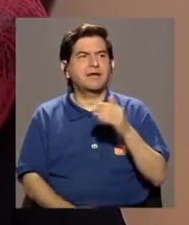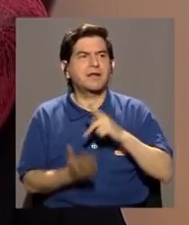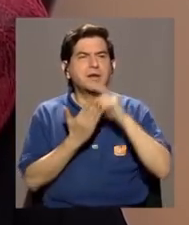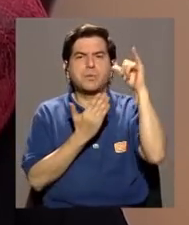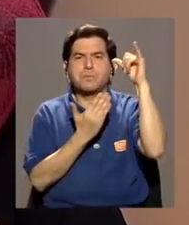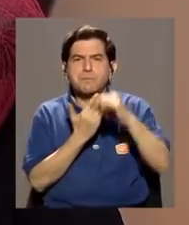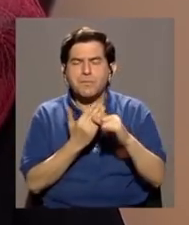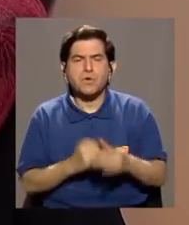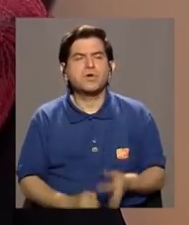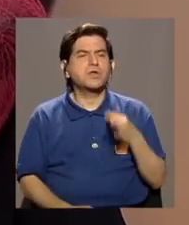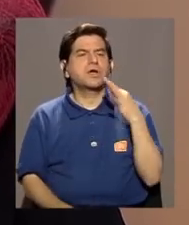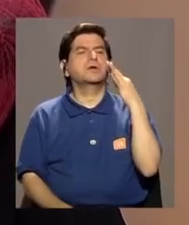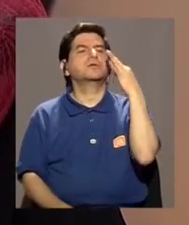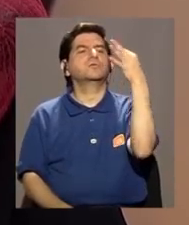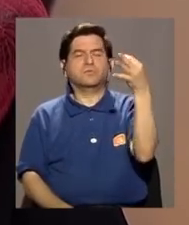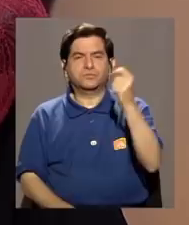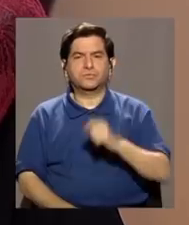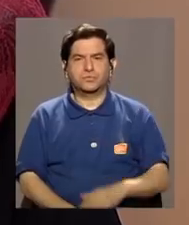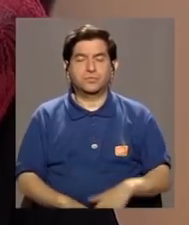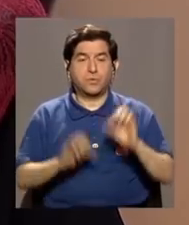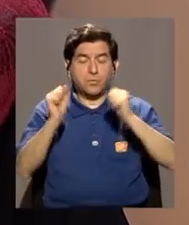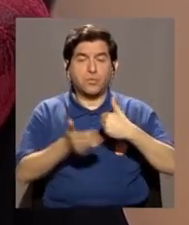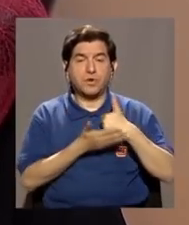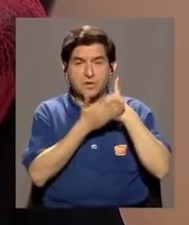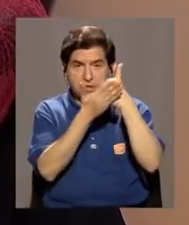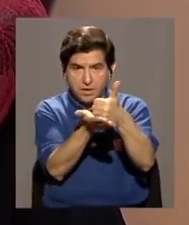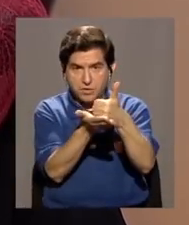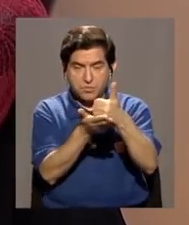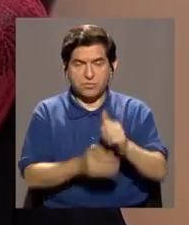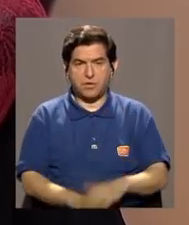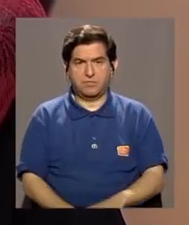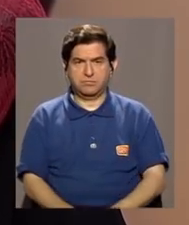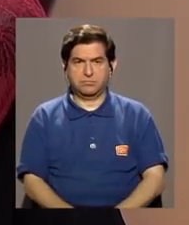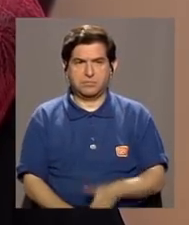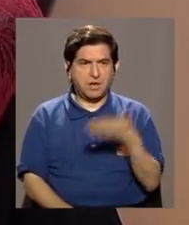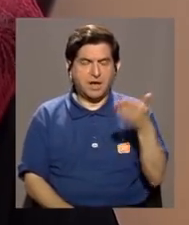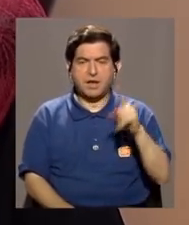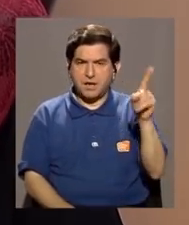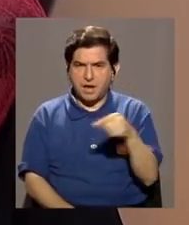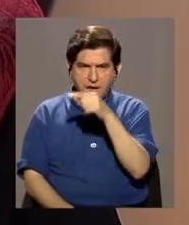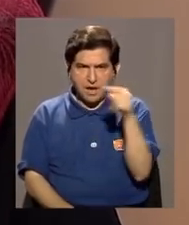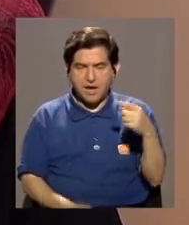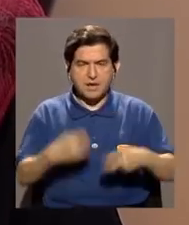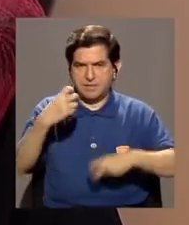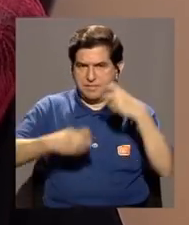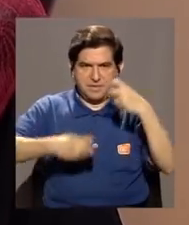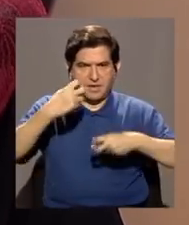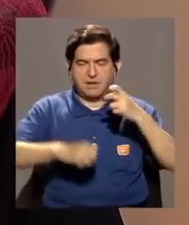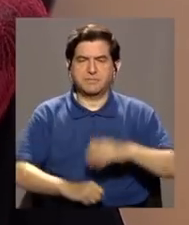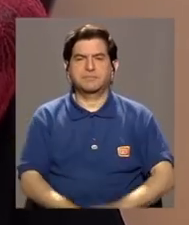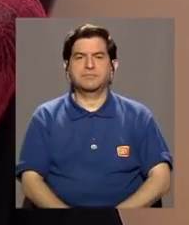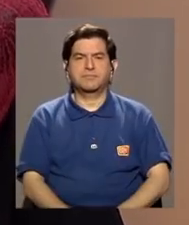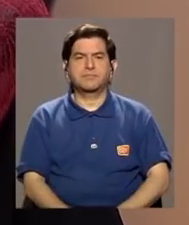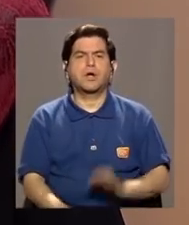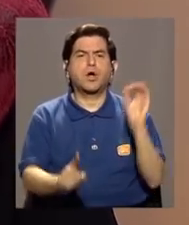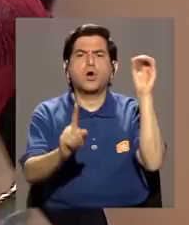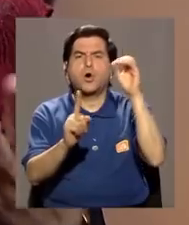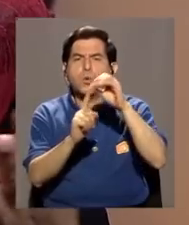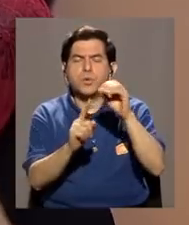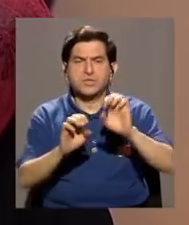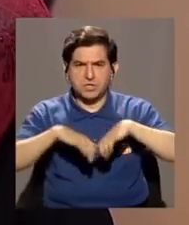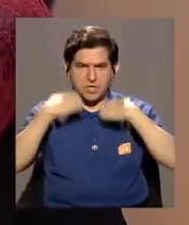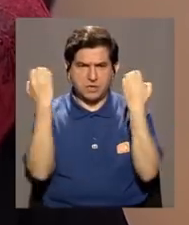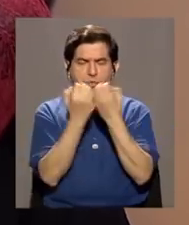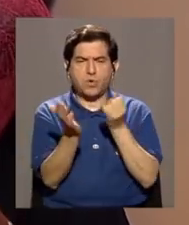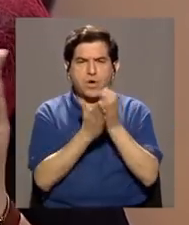un proyecto de largo plazo que contribuya a la erradicación de este problema en nuestro objetivo